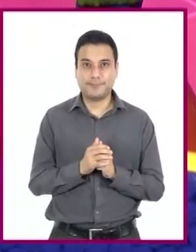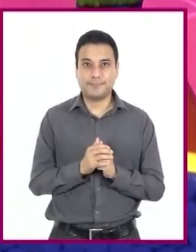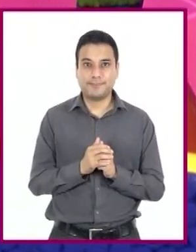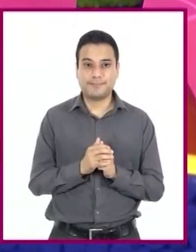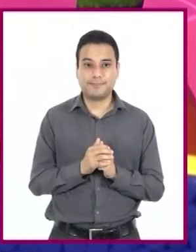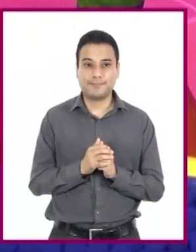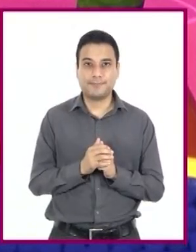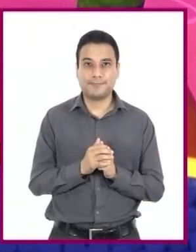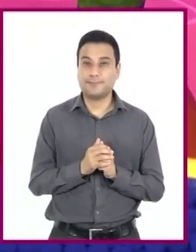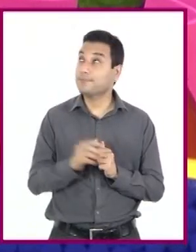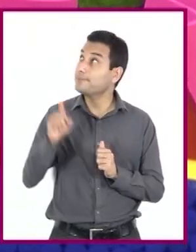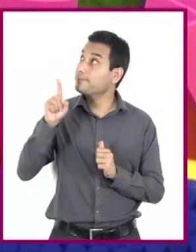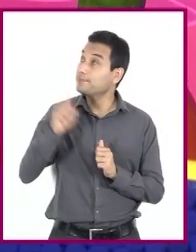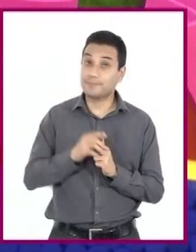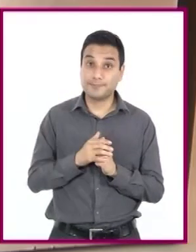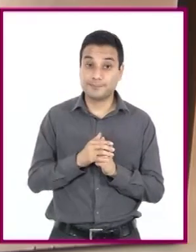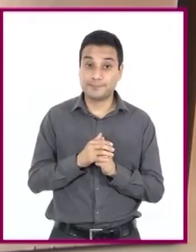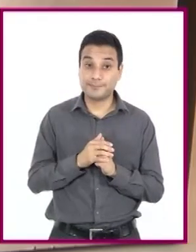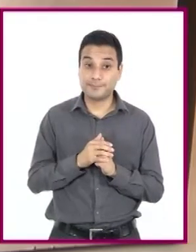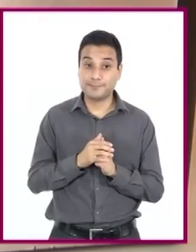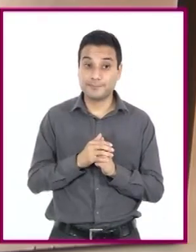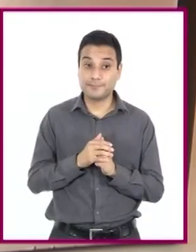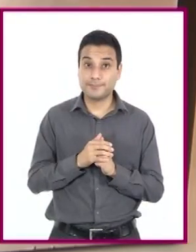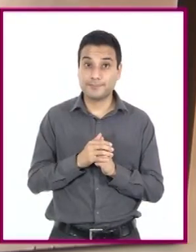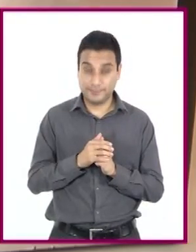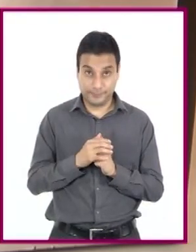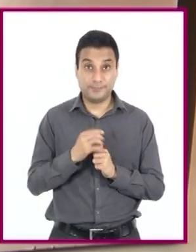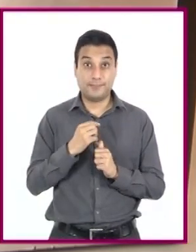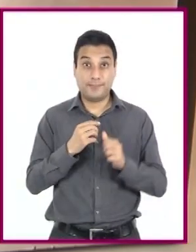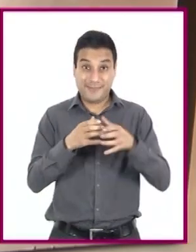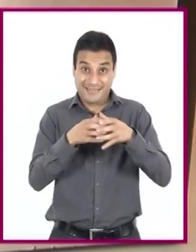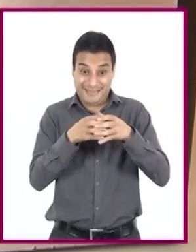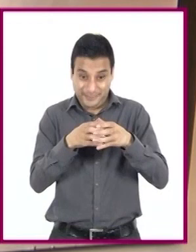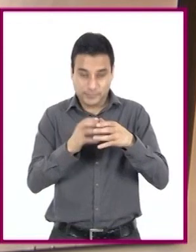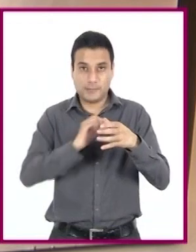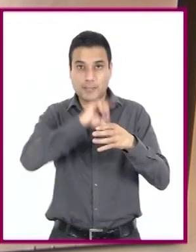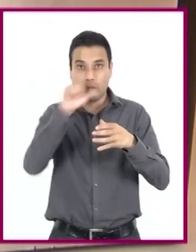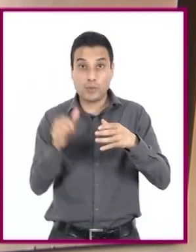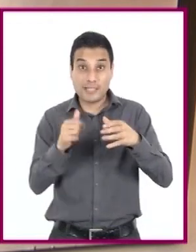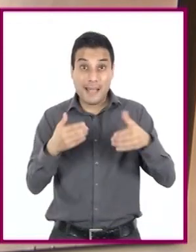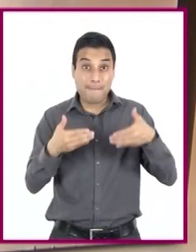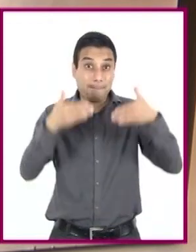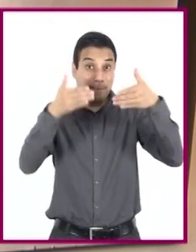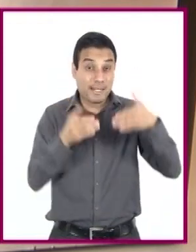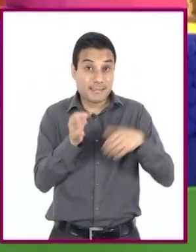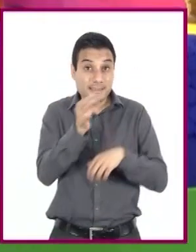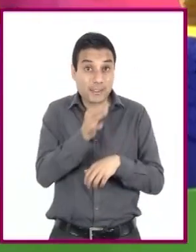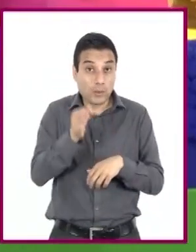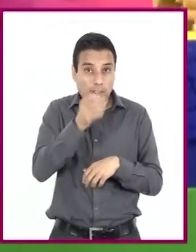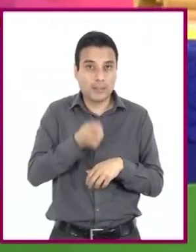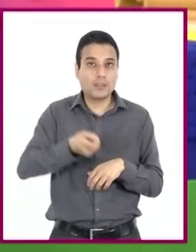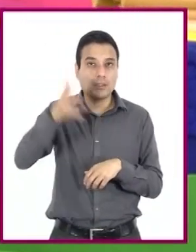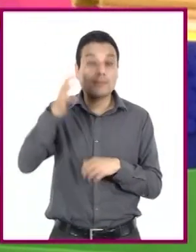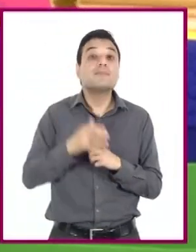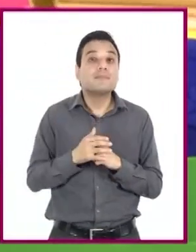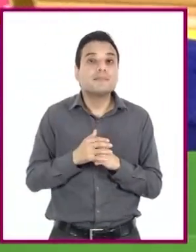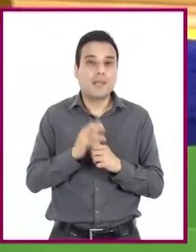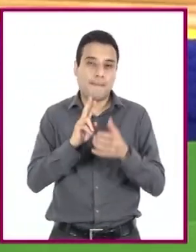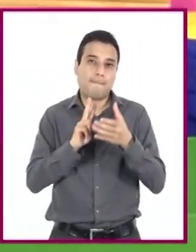cloroplastos ahí y después se coloca la pared celular, ahora se tiene una célula